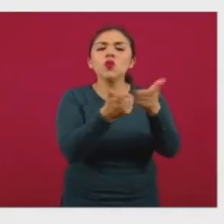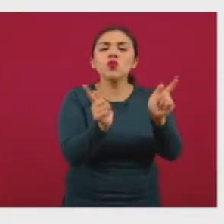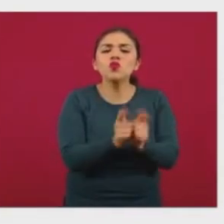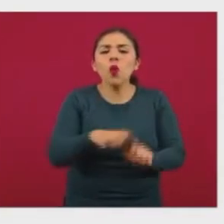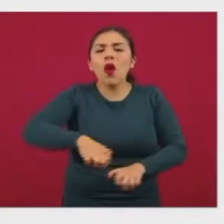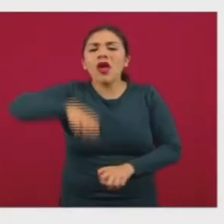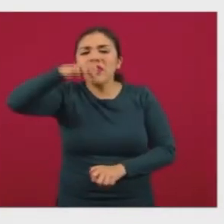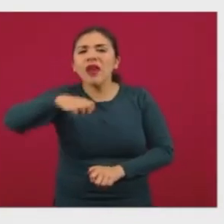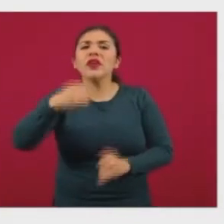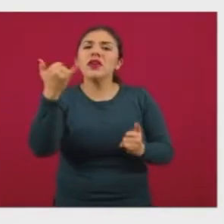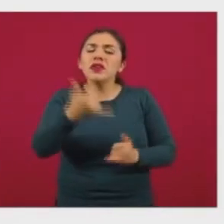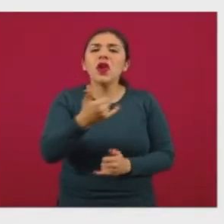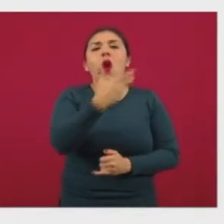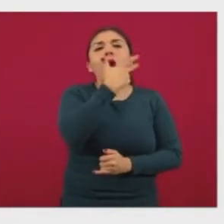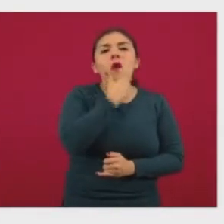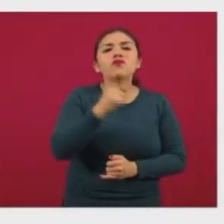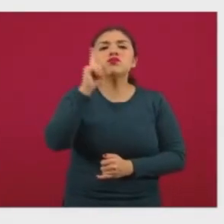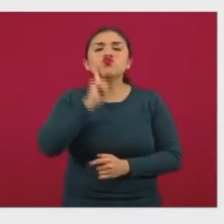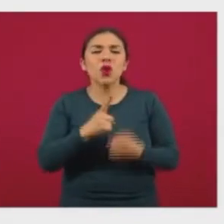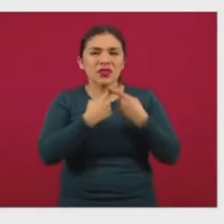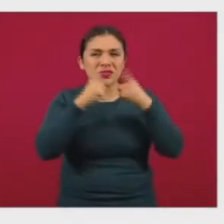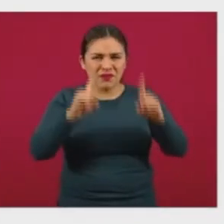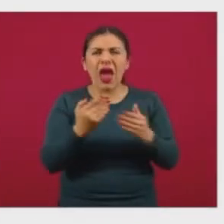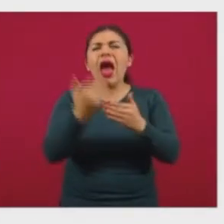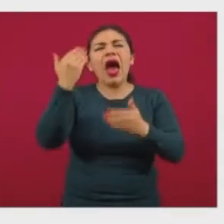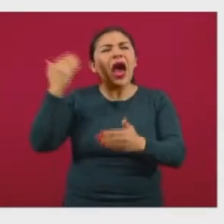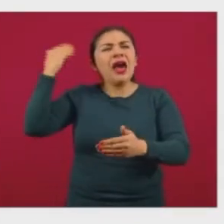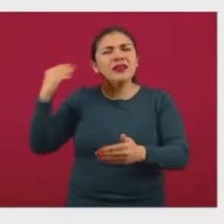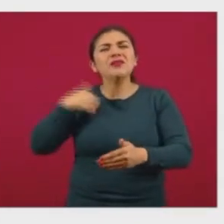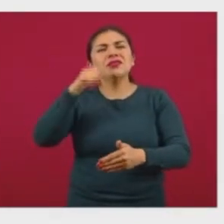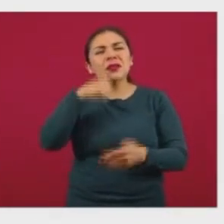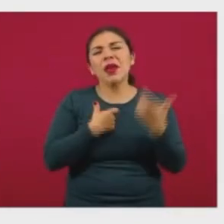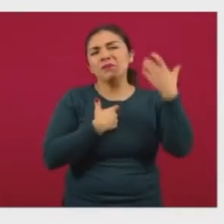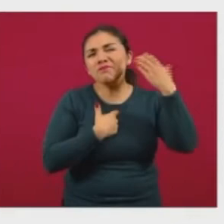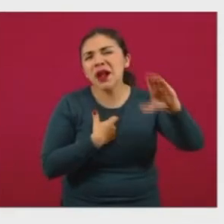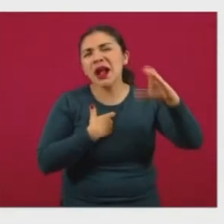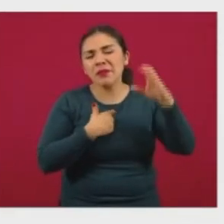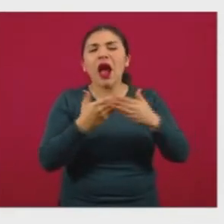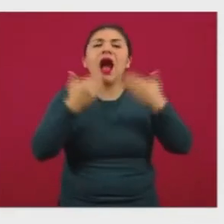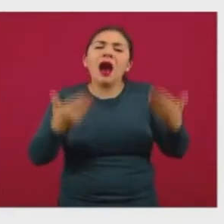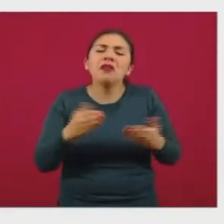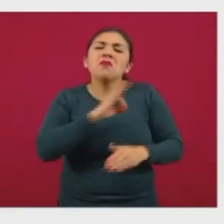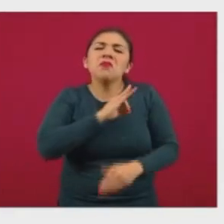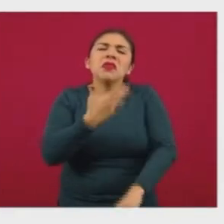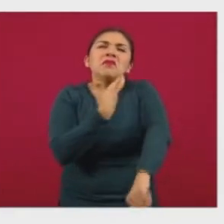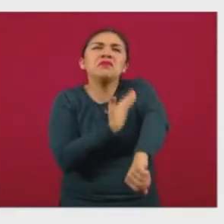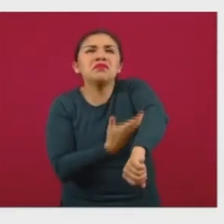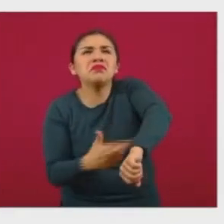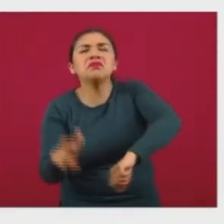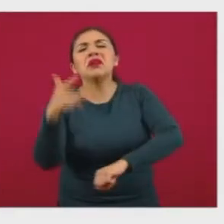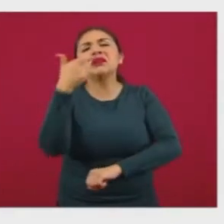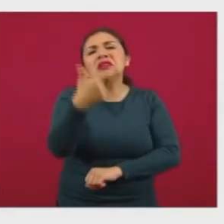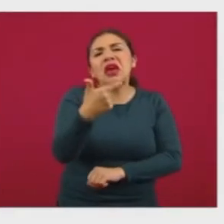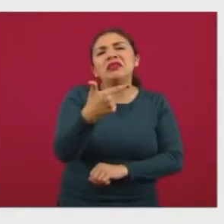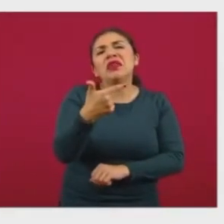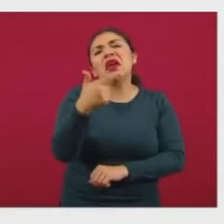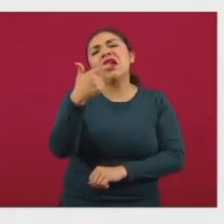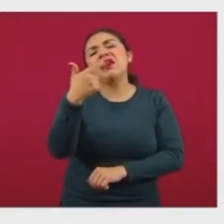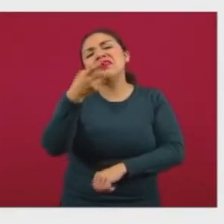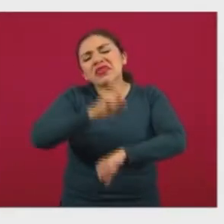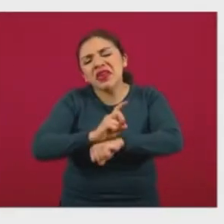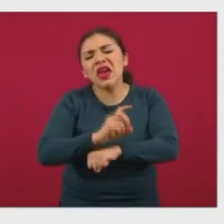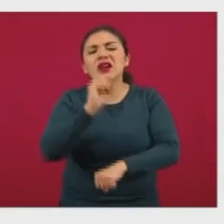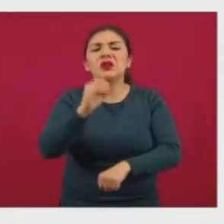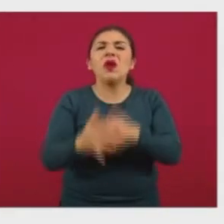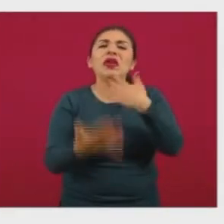y sexo. Al principio los presentábamos con mayor frecuencia, ahora las estaremos actualizando a lo mejor cada 7 o 15 días para